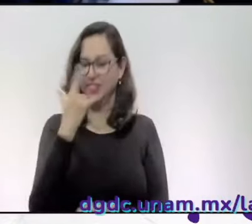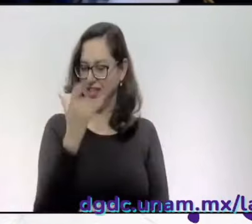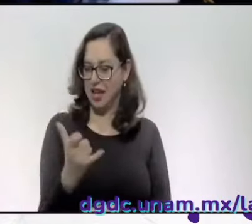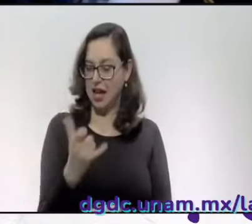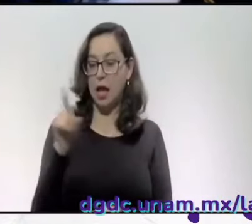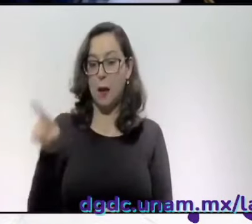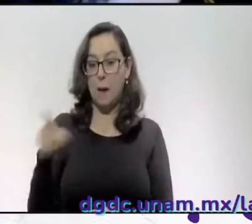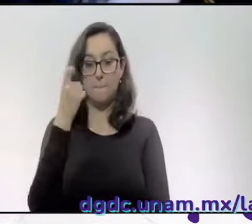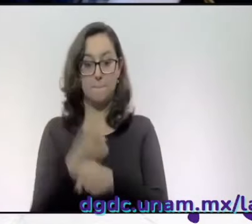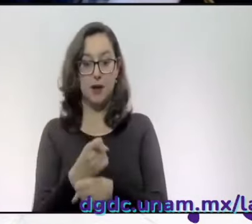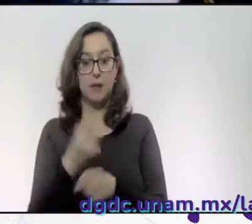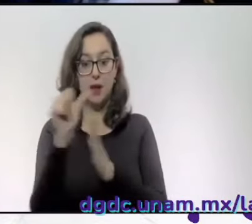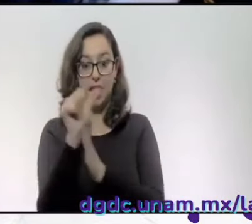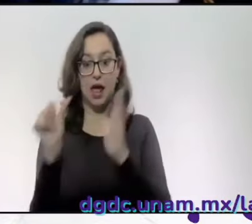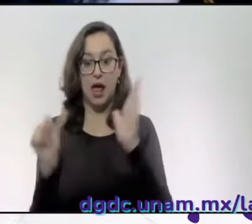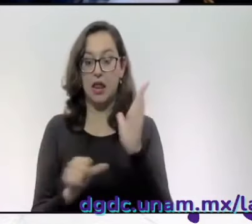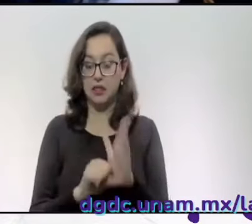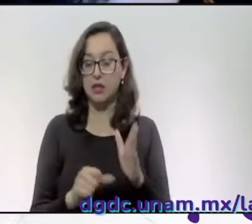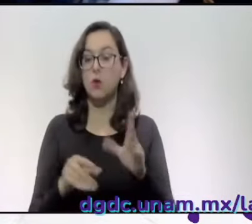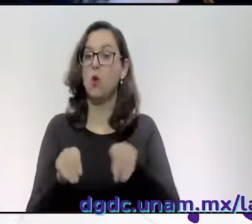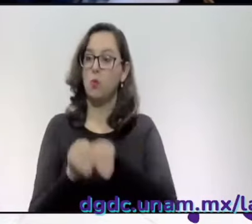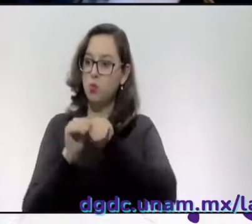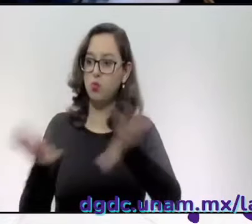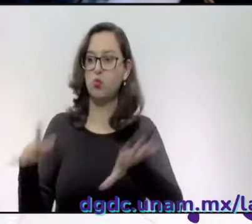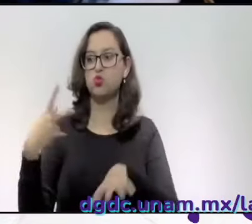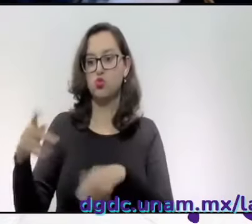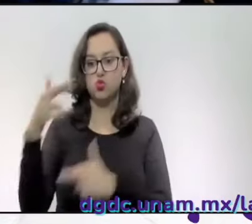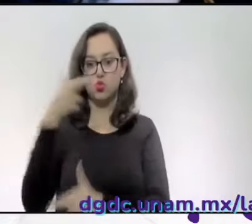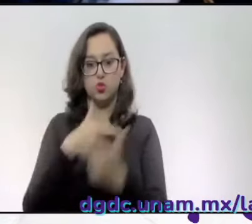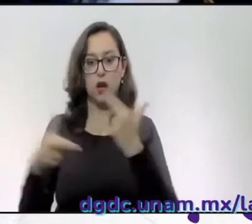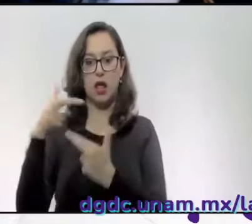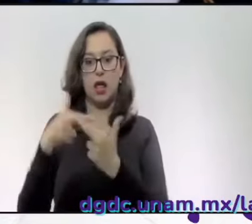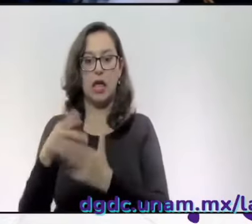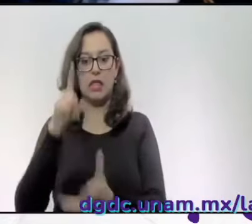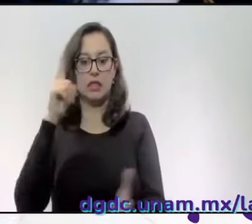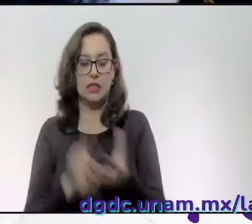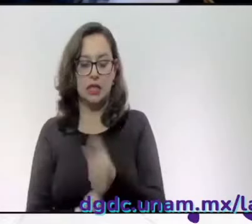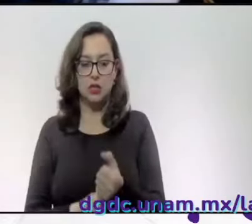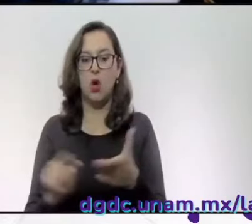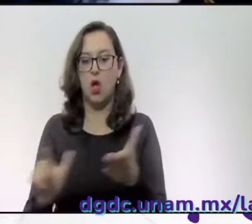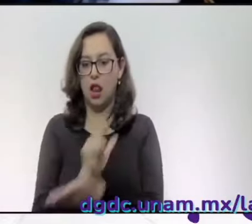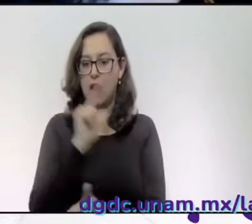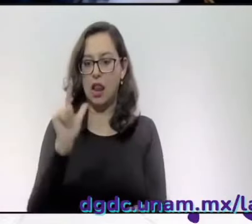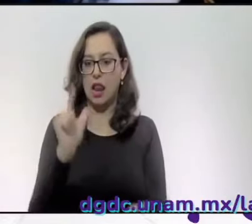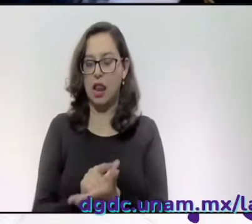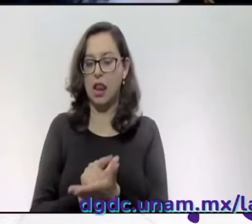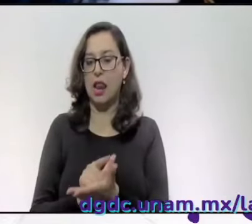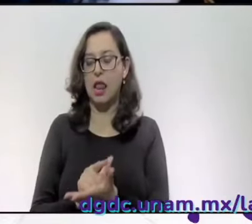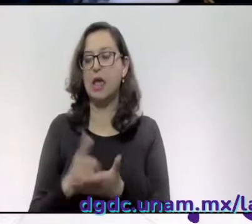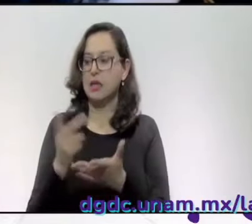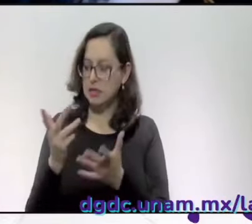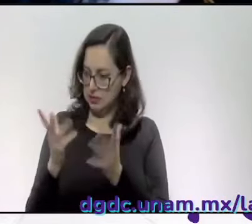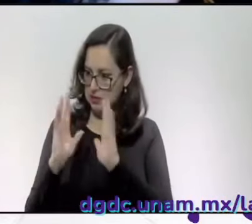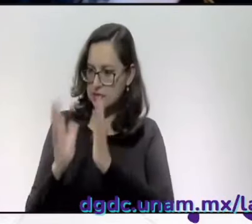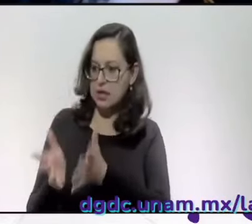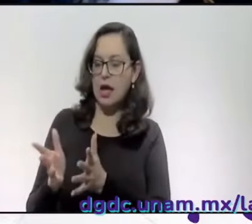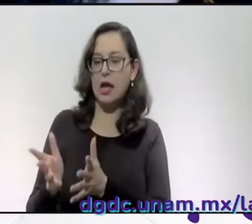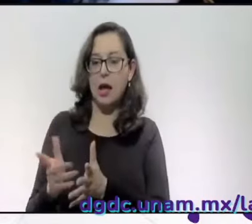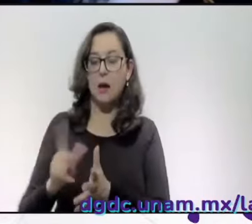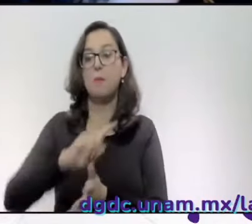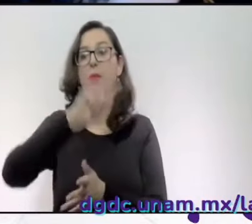que se publicó de forma regional, ya incluía la ley de Hubble, pero parece ser que su traducción al inglés, que fue a través